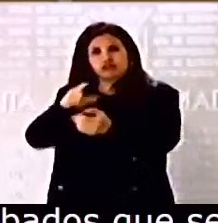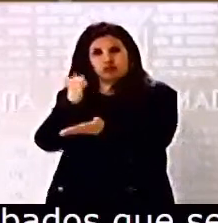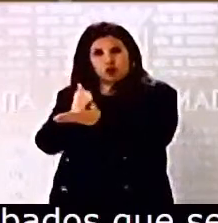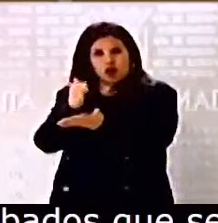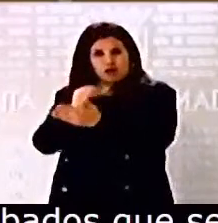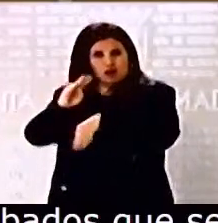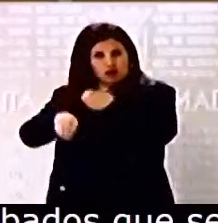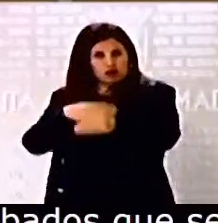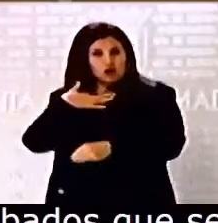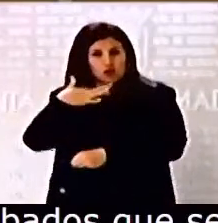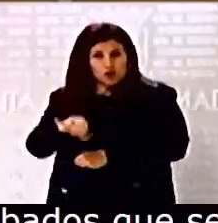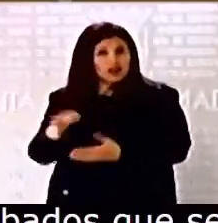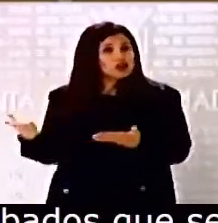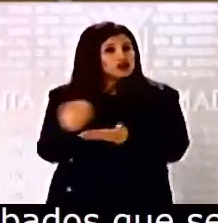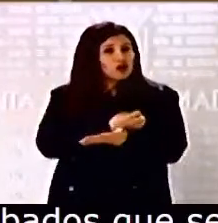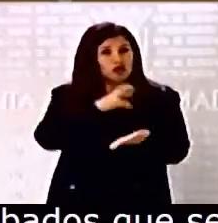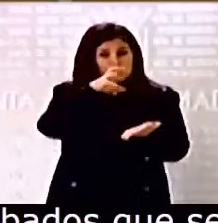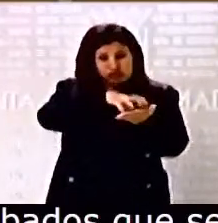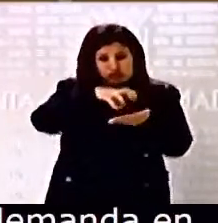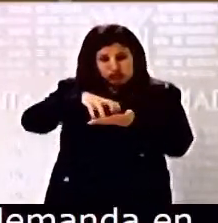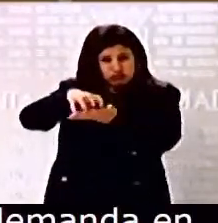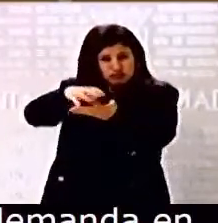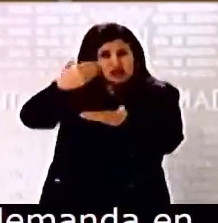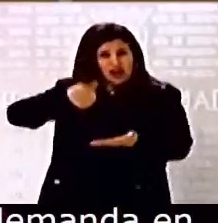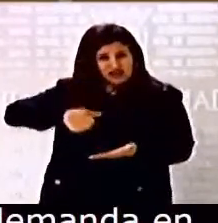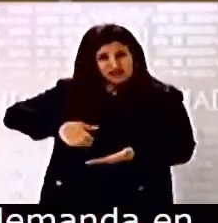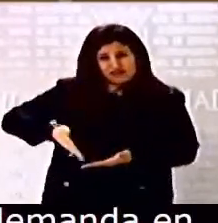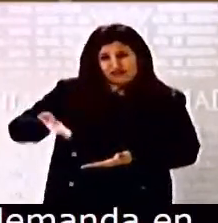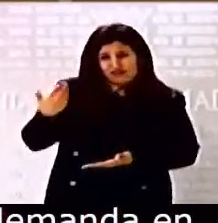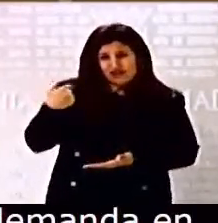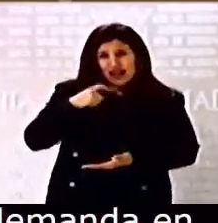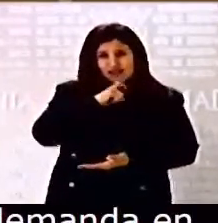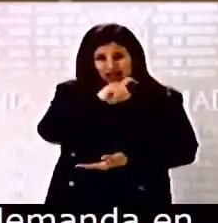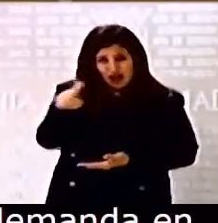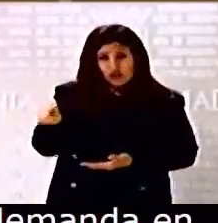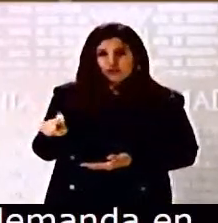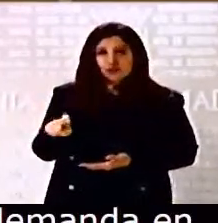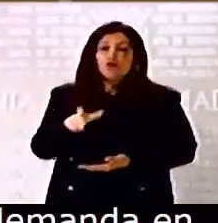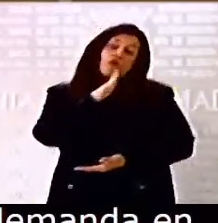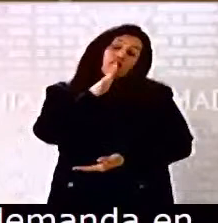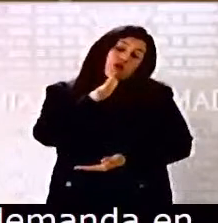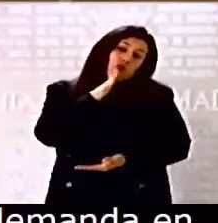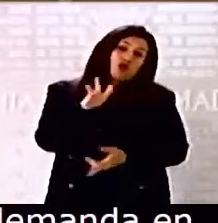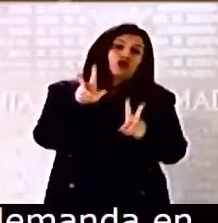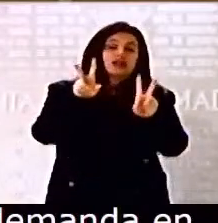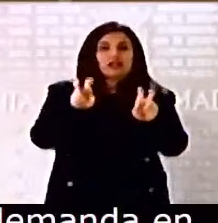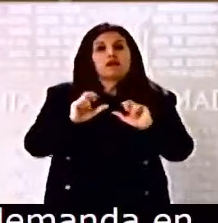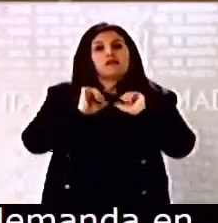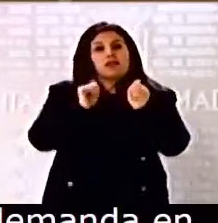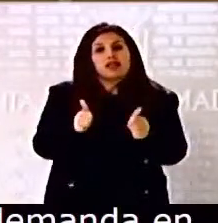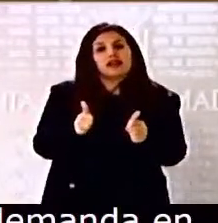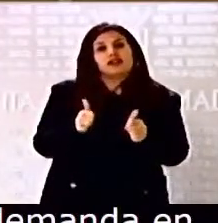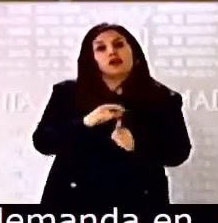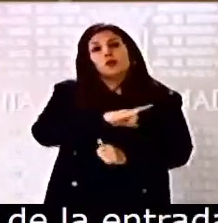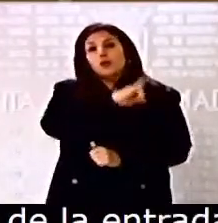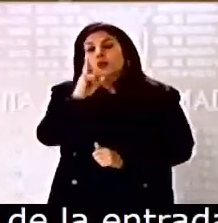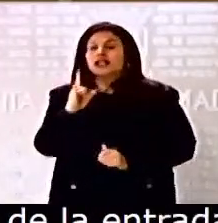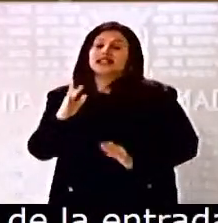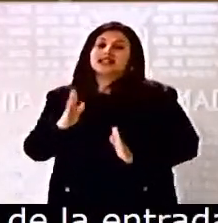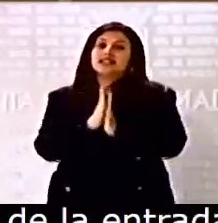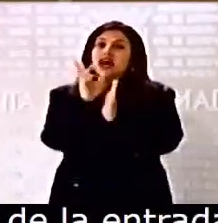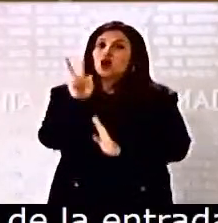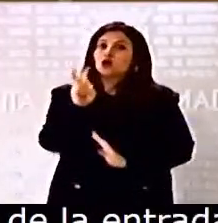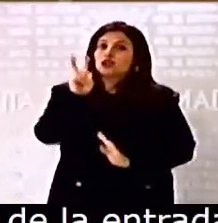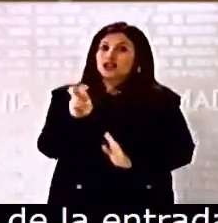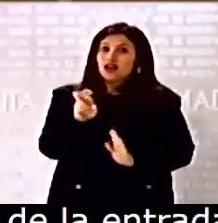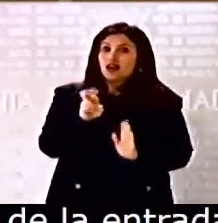anunciado con motivo de la entrada del fin de semana largo de San José, se mantendrá